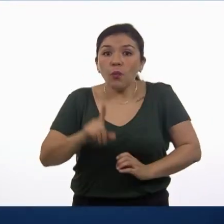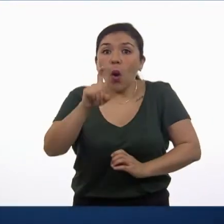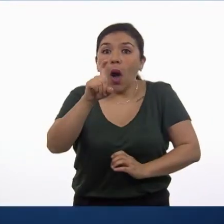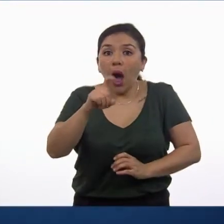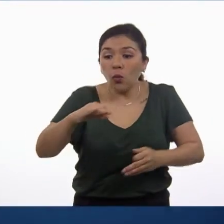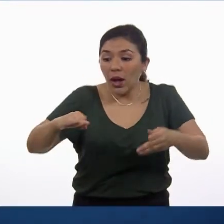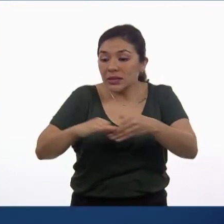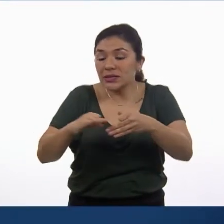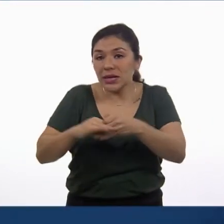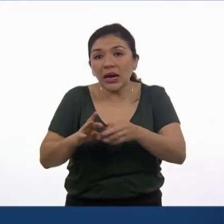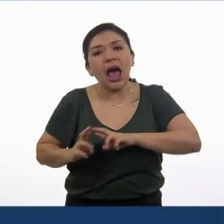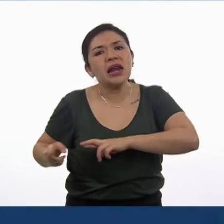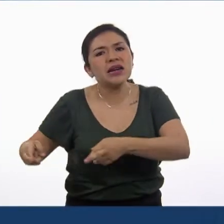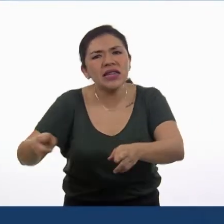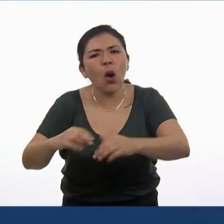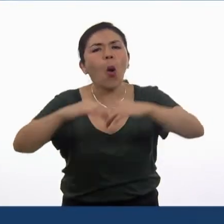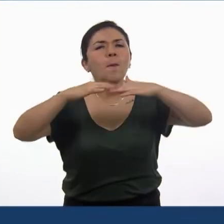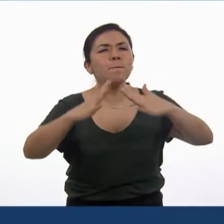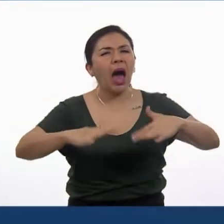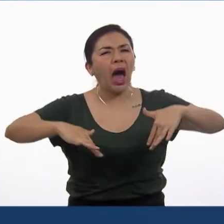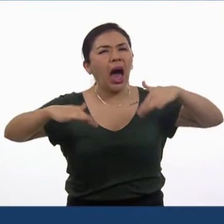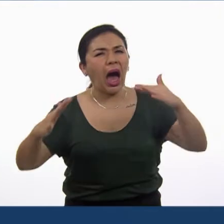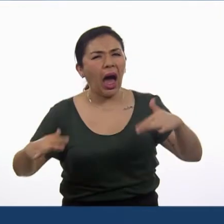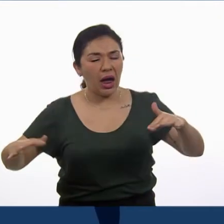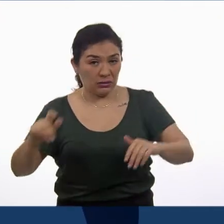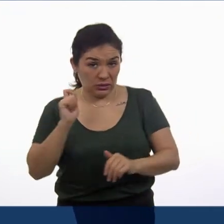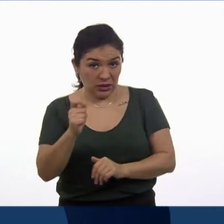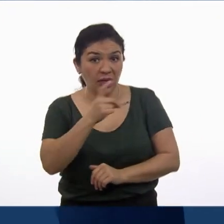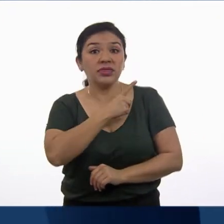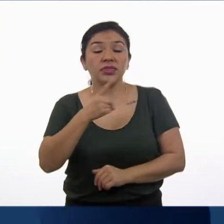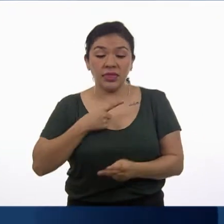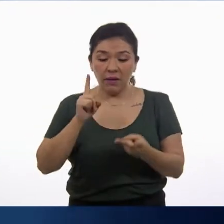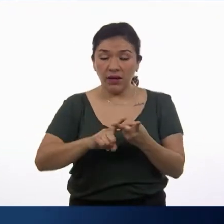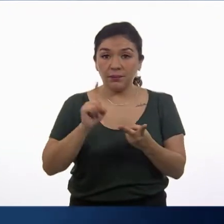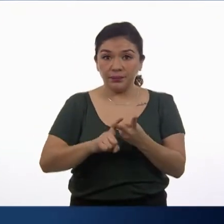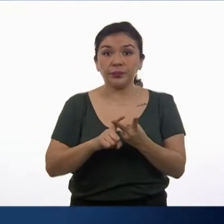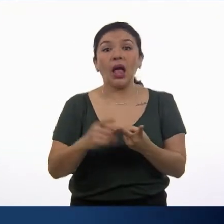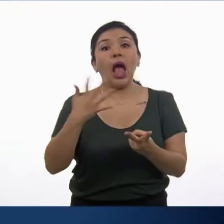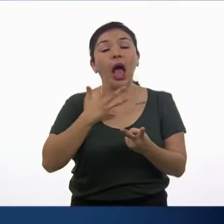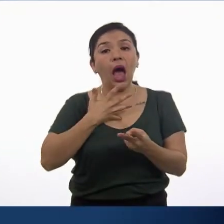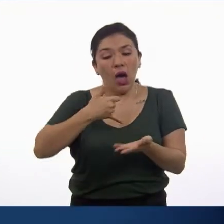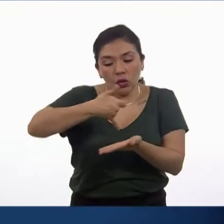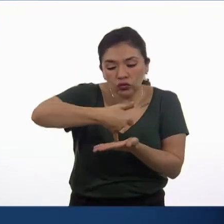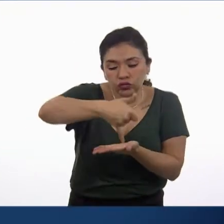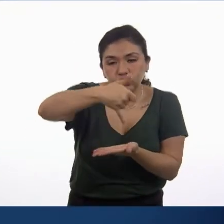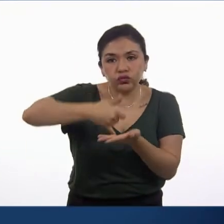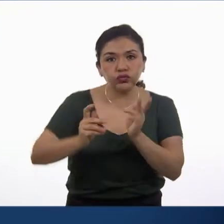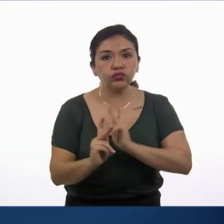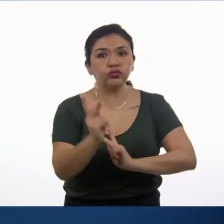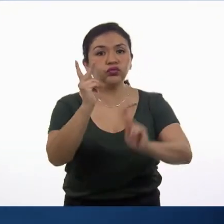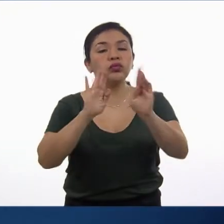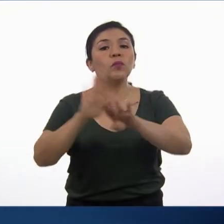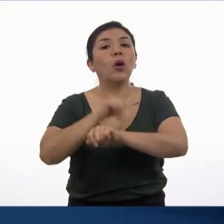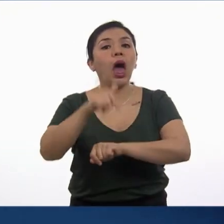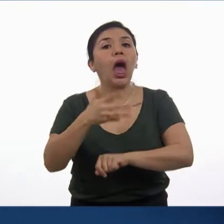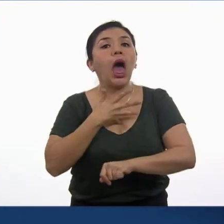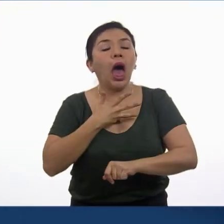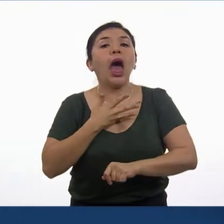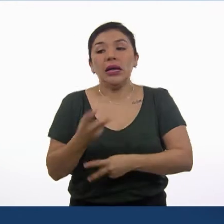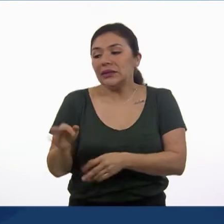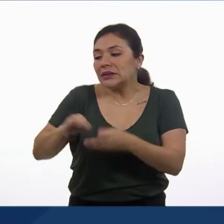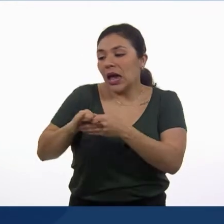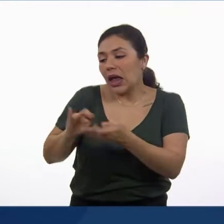cercano, río o mar, ¿vale? Debe tener también el desarrollo de la agricultura, gracias a que tienen un cuerpo de